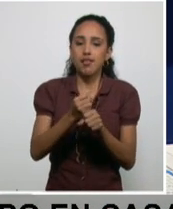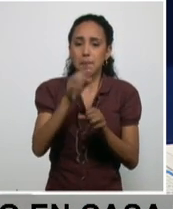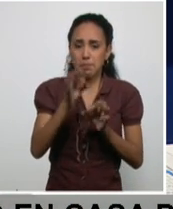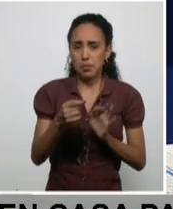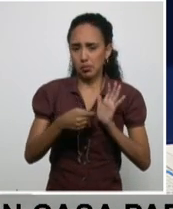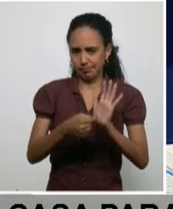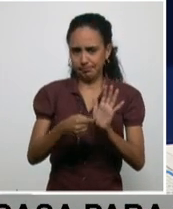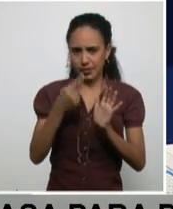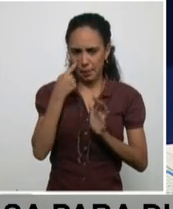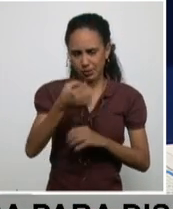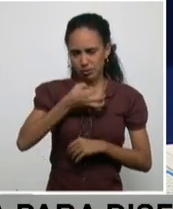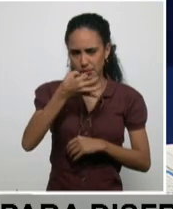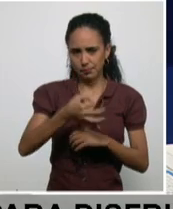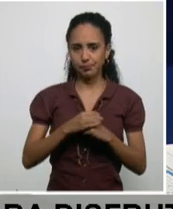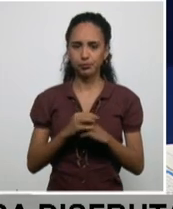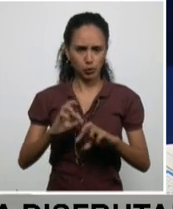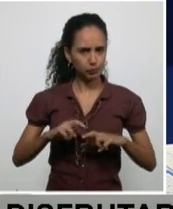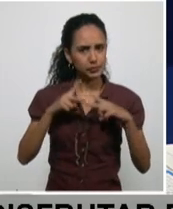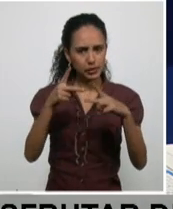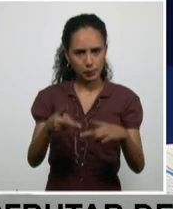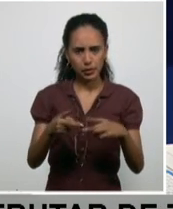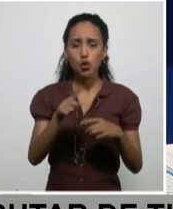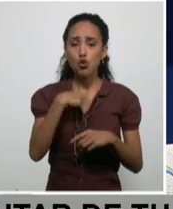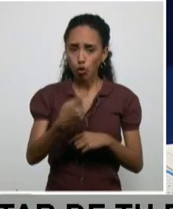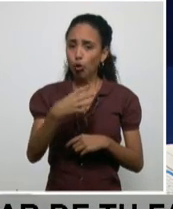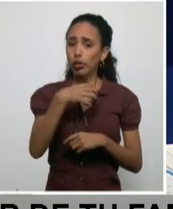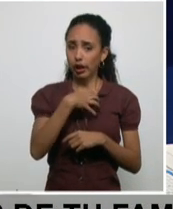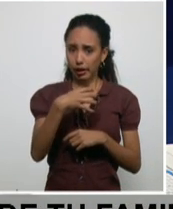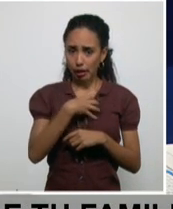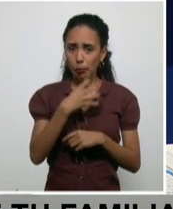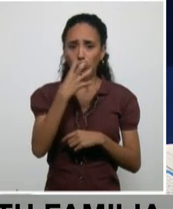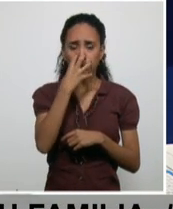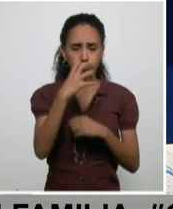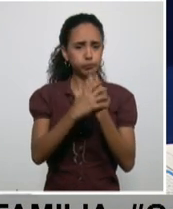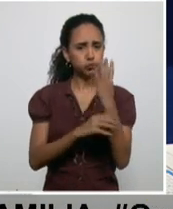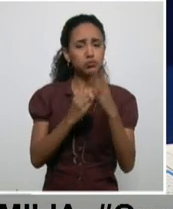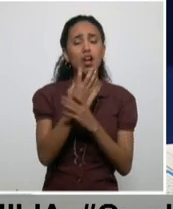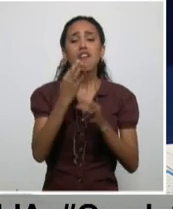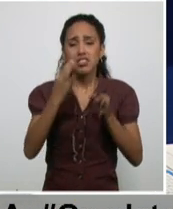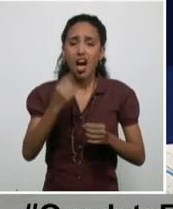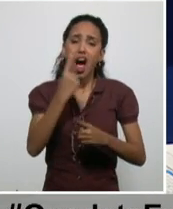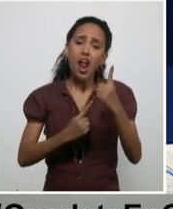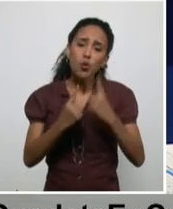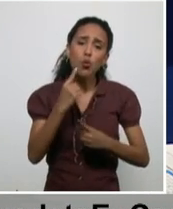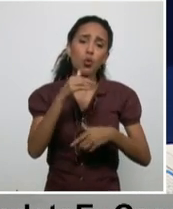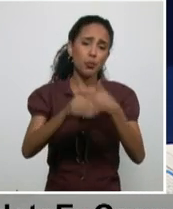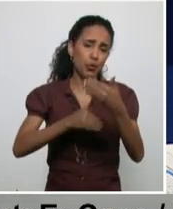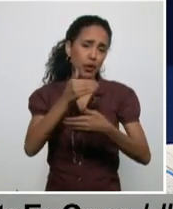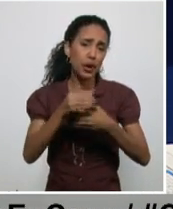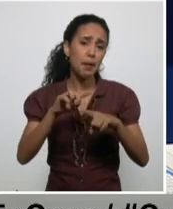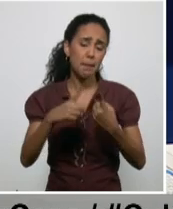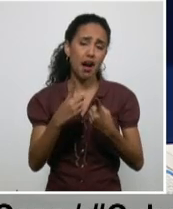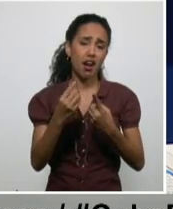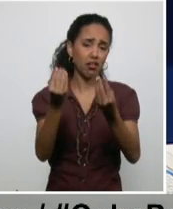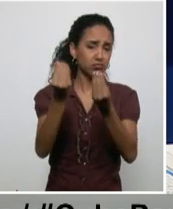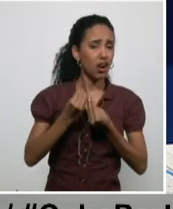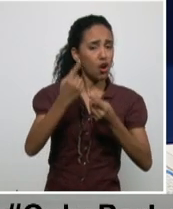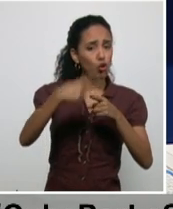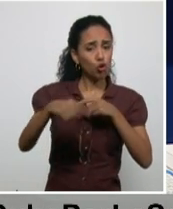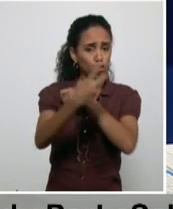te reitero, se dispone de ellos, a pesar de algunas limitaciones a veces para importarlos, pero se dispone de ellos,